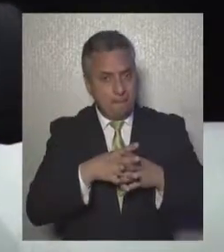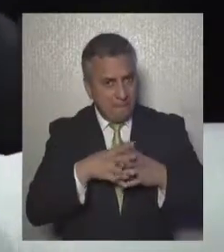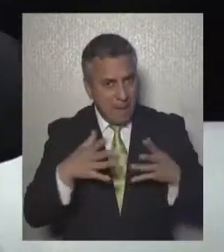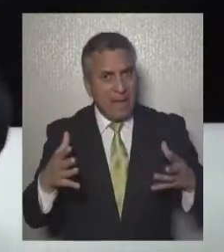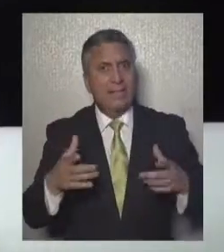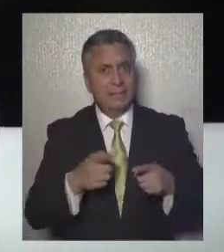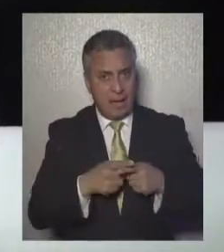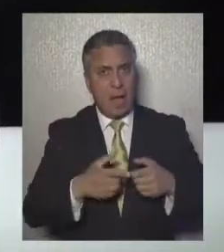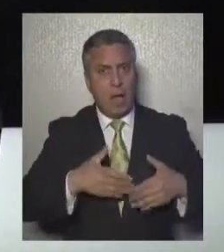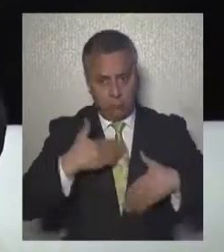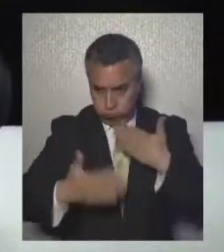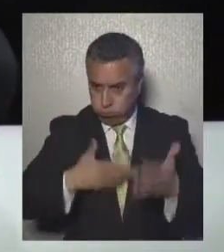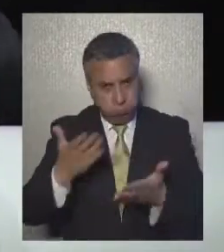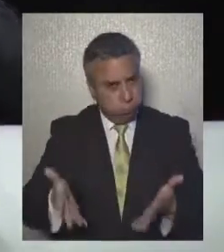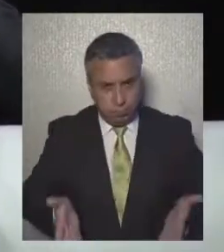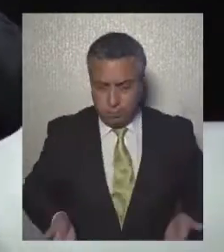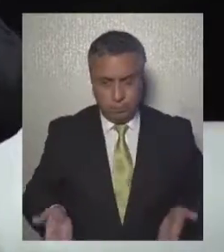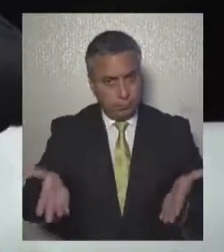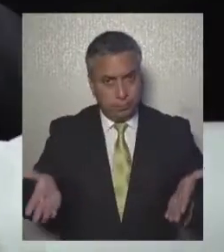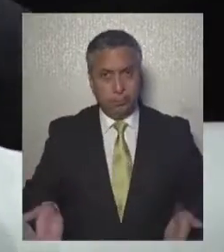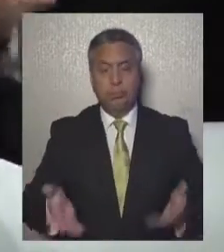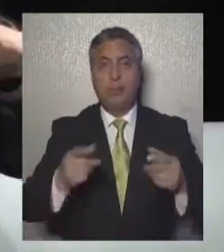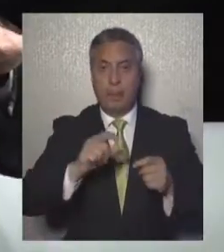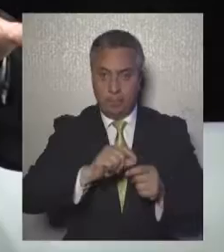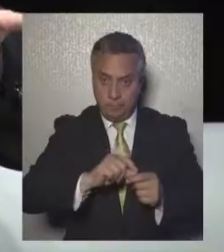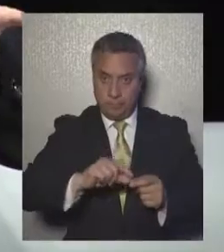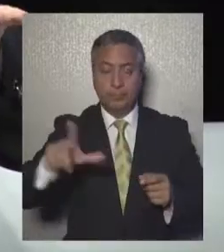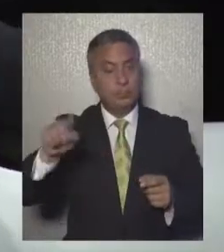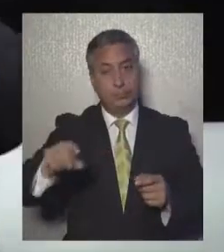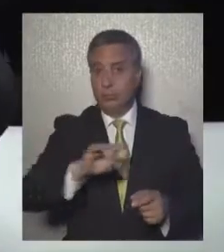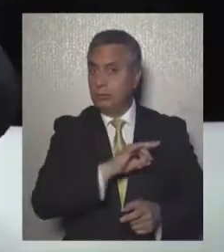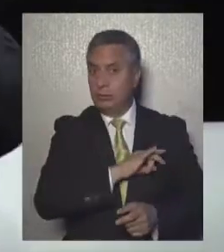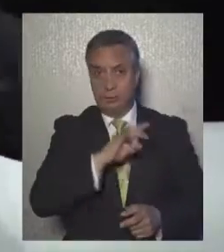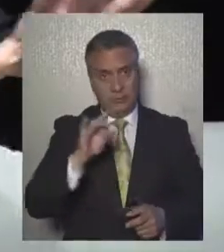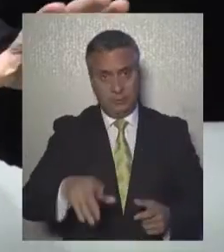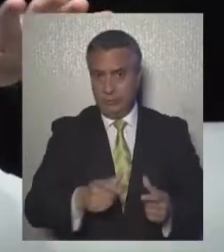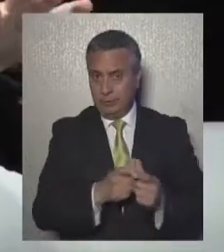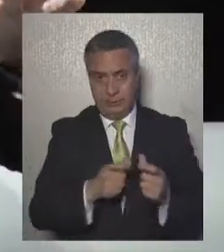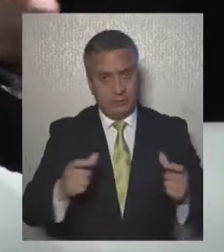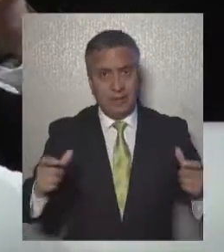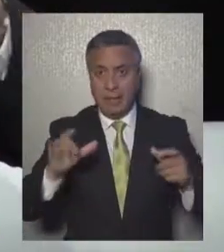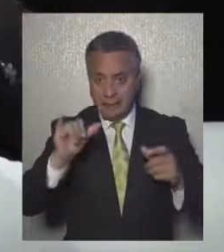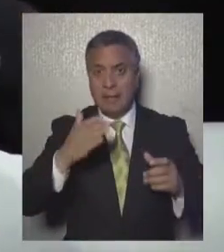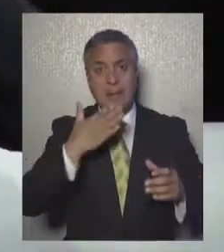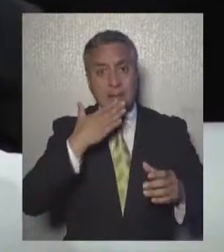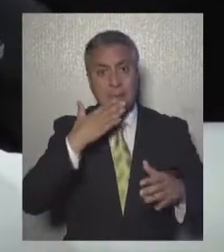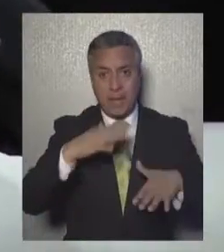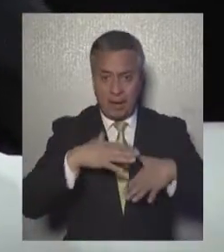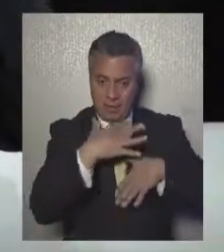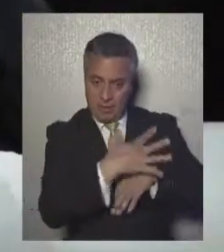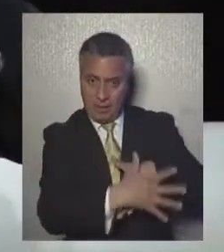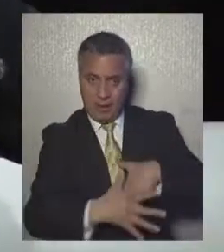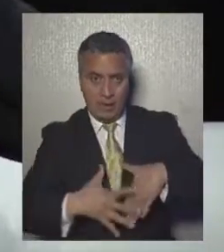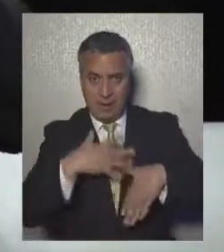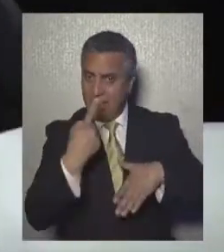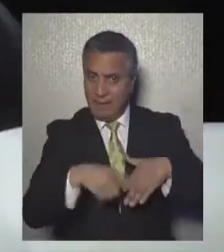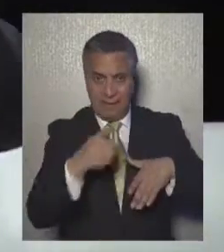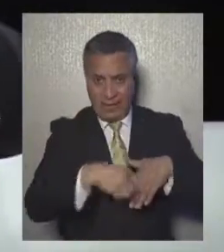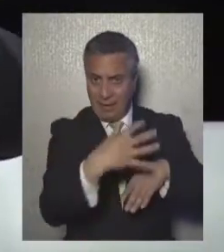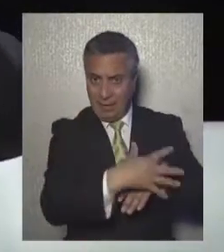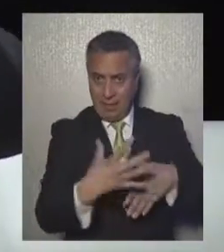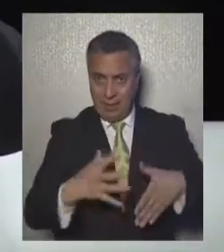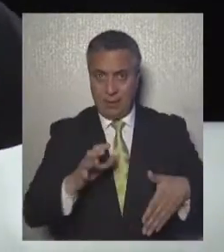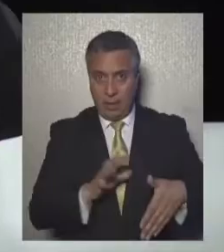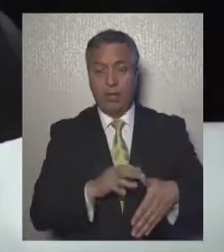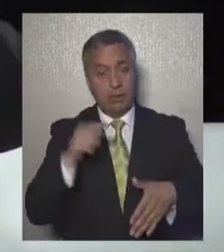para promover el emprendimiento a nivel nacional, en distintas regiones. Y eso es un factor que nos va a ayudar a